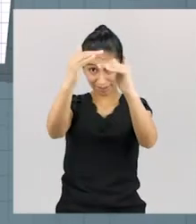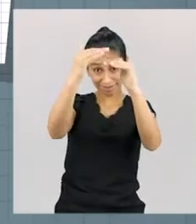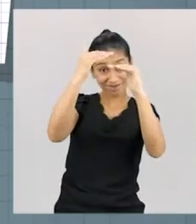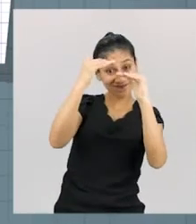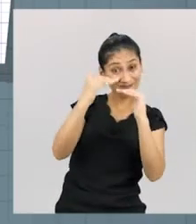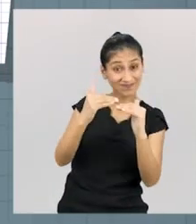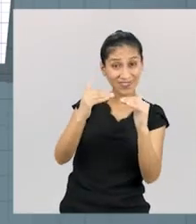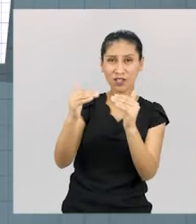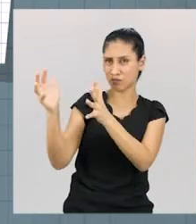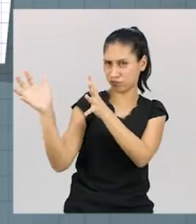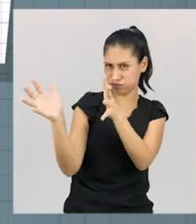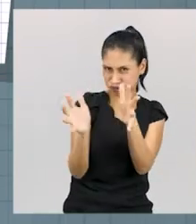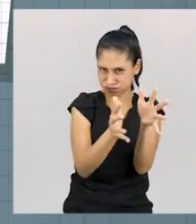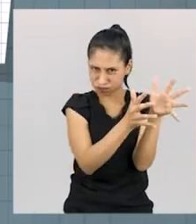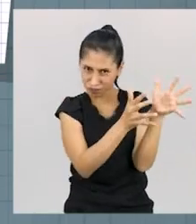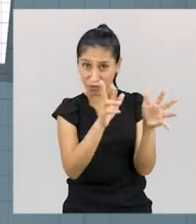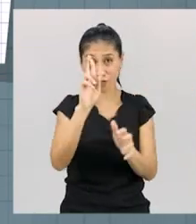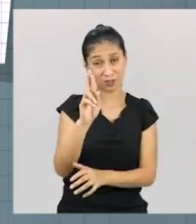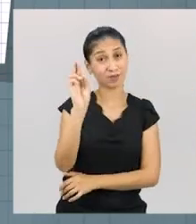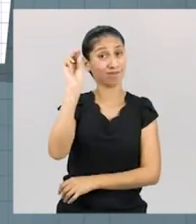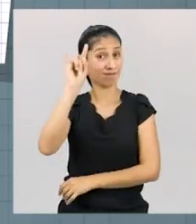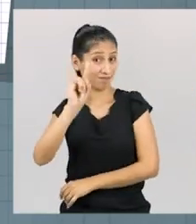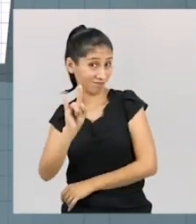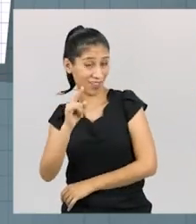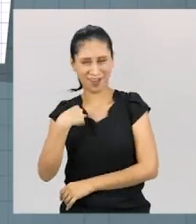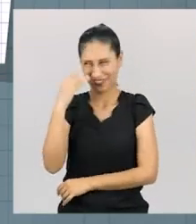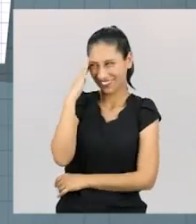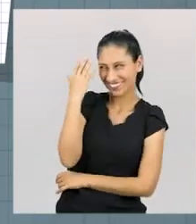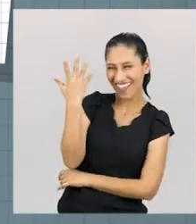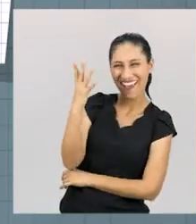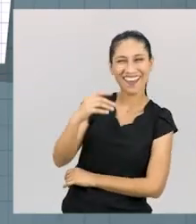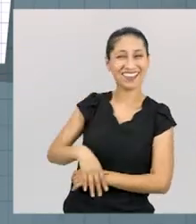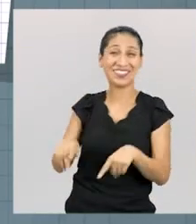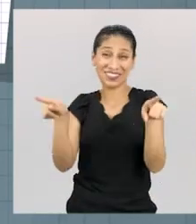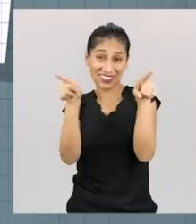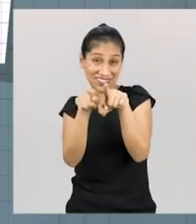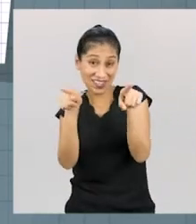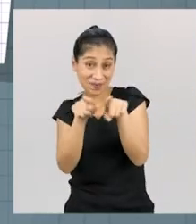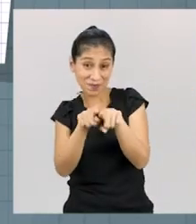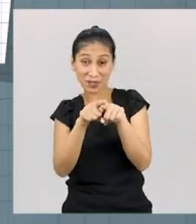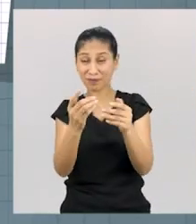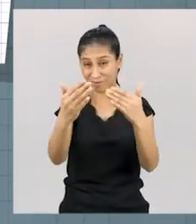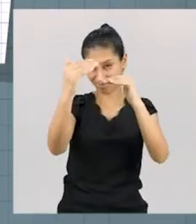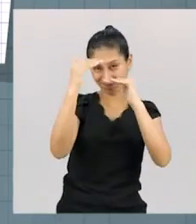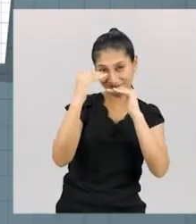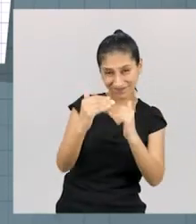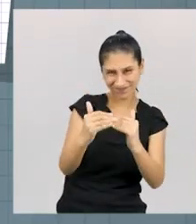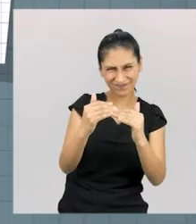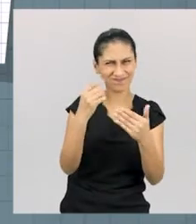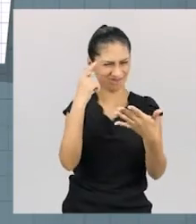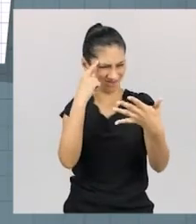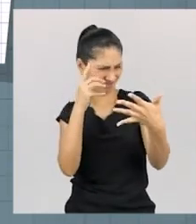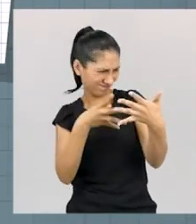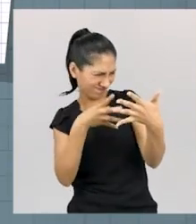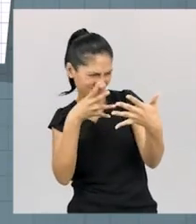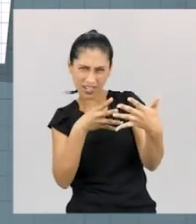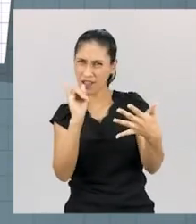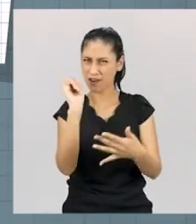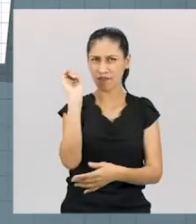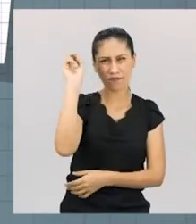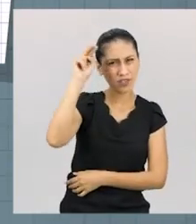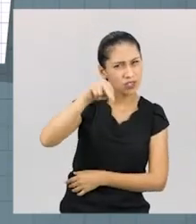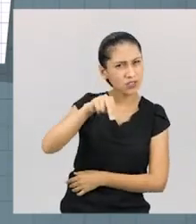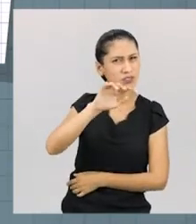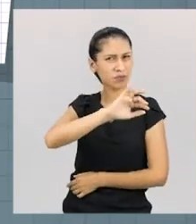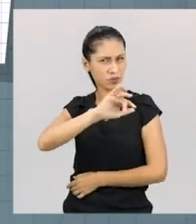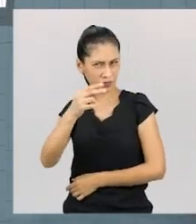la fórmula del movimiento rectilíneo uniforme. Ah, esa me la sé, ¿eh? O como la fórmula para calcular el interés